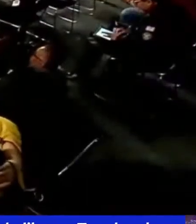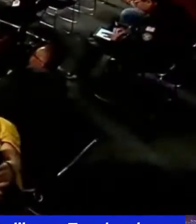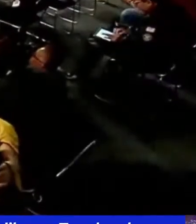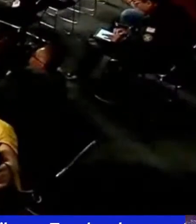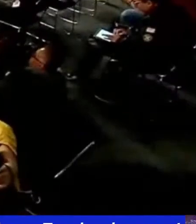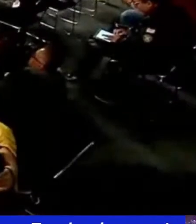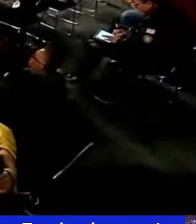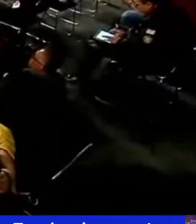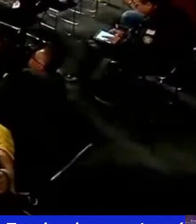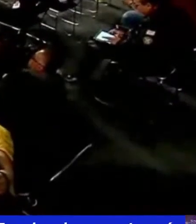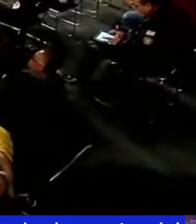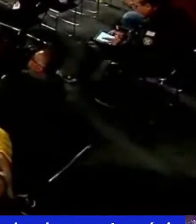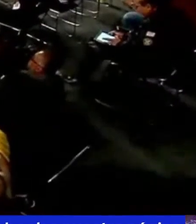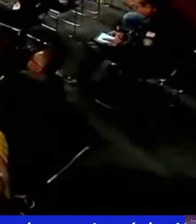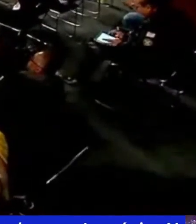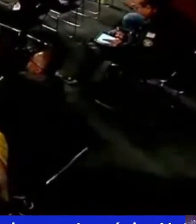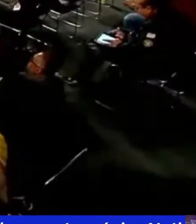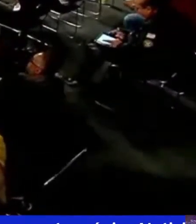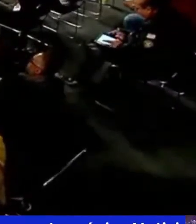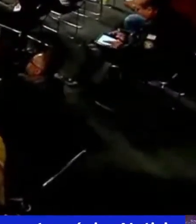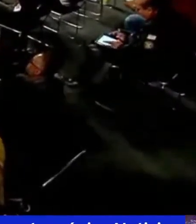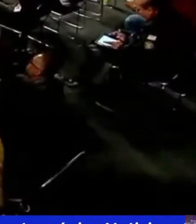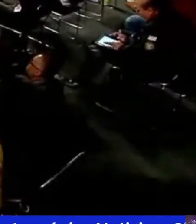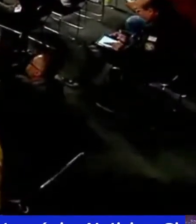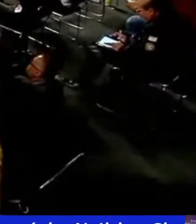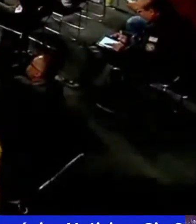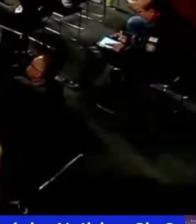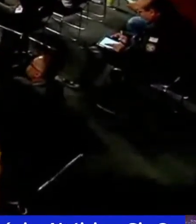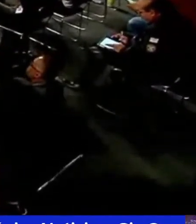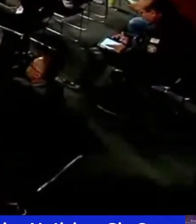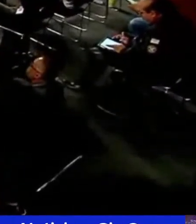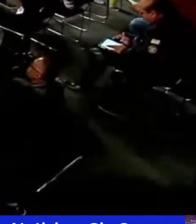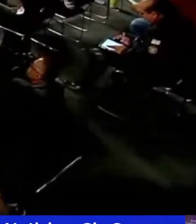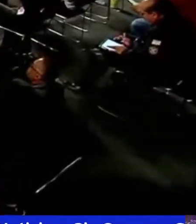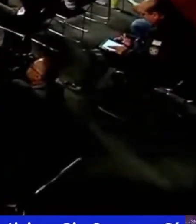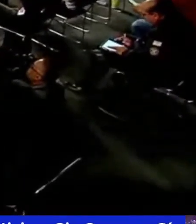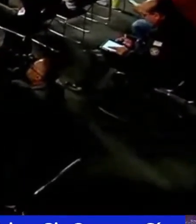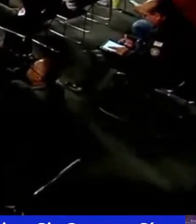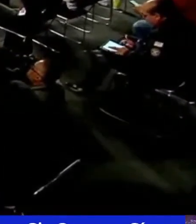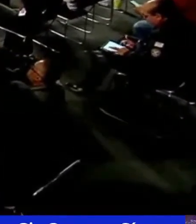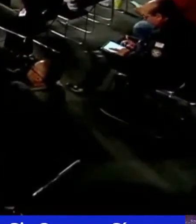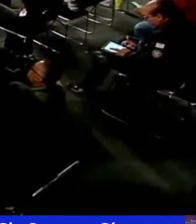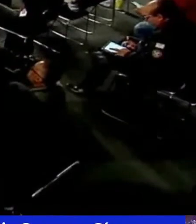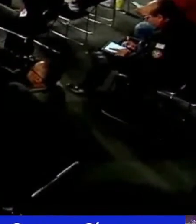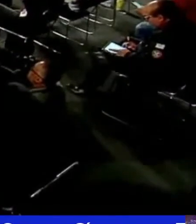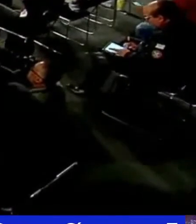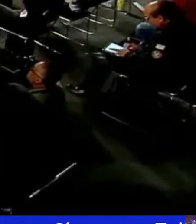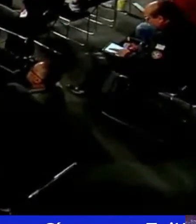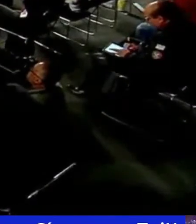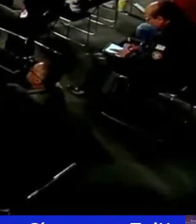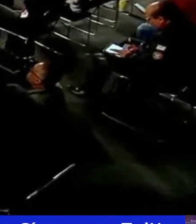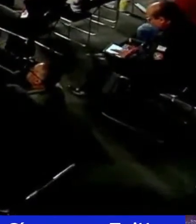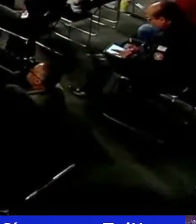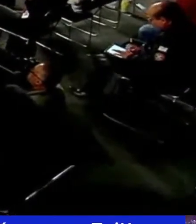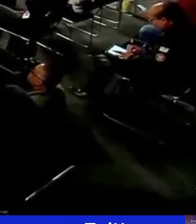llegaban presidentes municipales, gobernadores, les llevaban a los